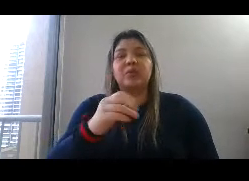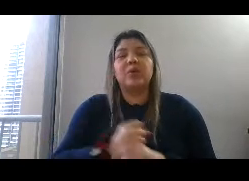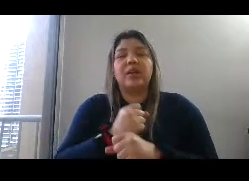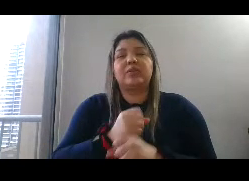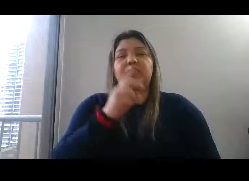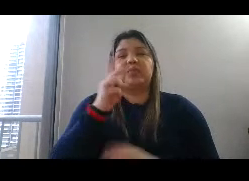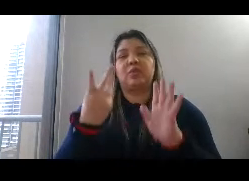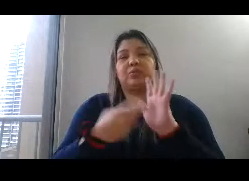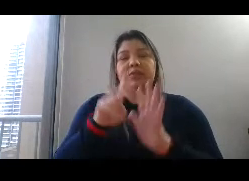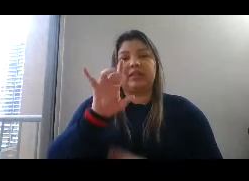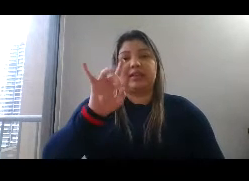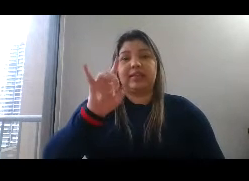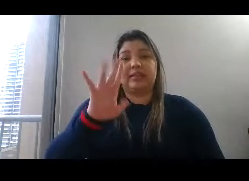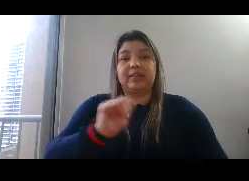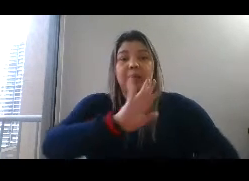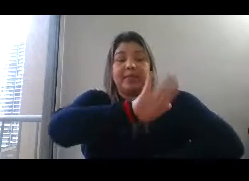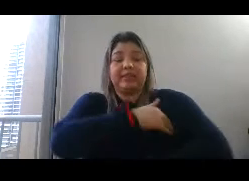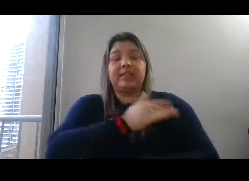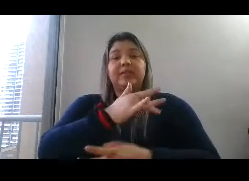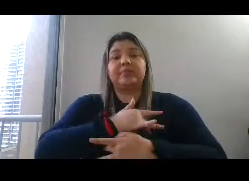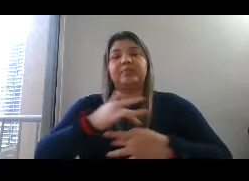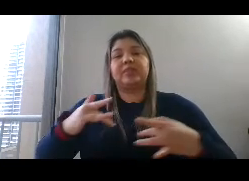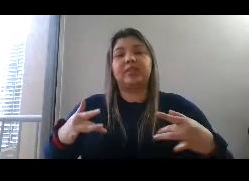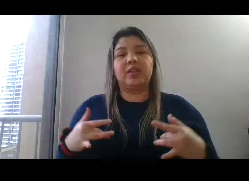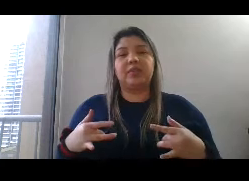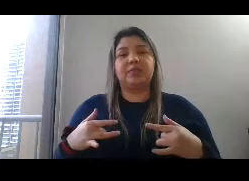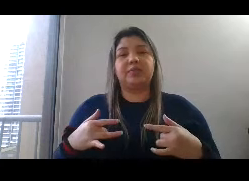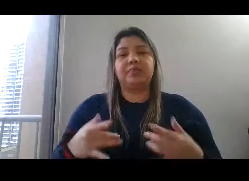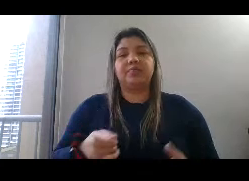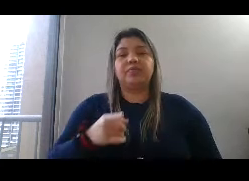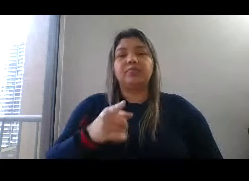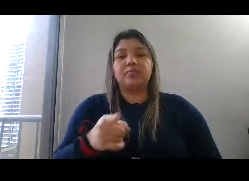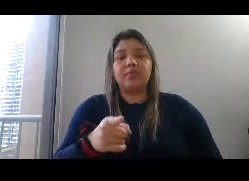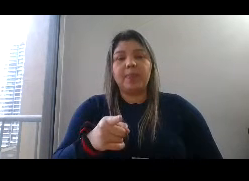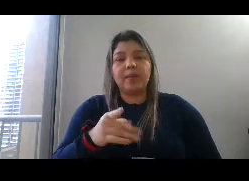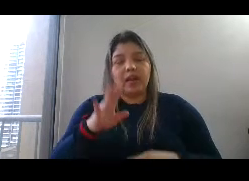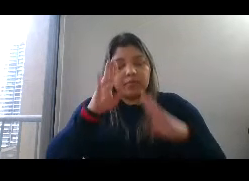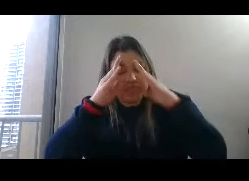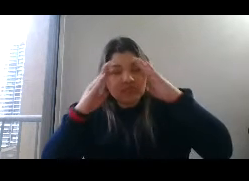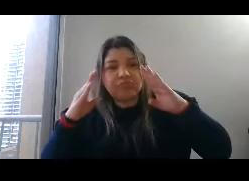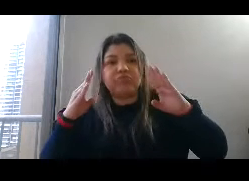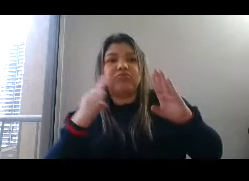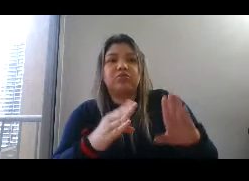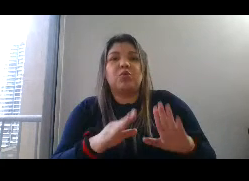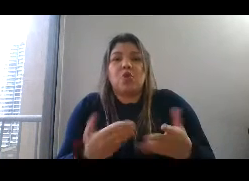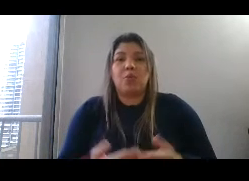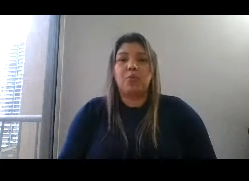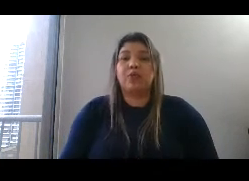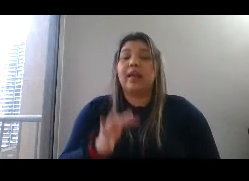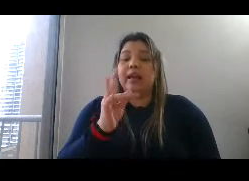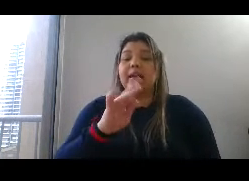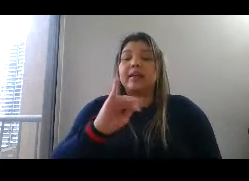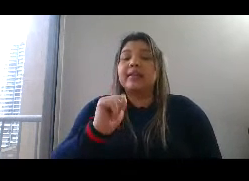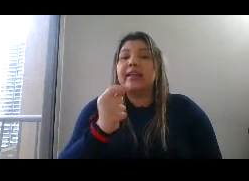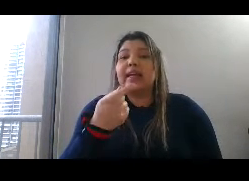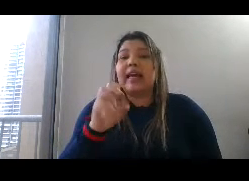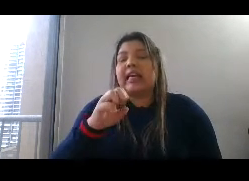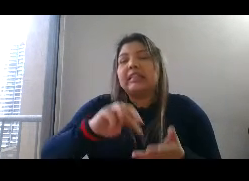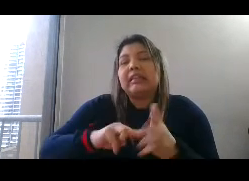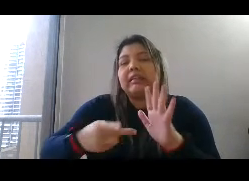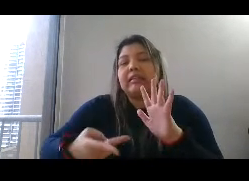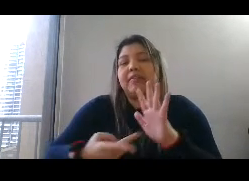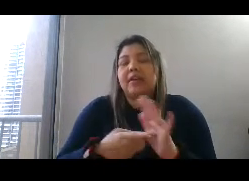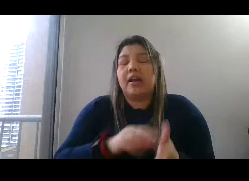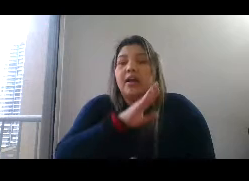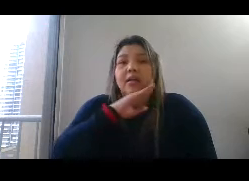Salud definió esas categorías para atención. Entonces, el triaje no es más que un sistema de selección y clasificación de